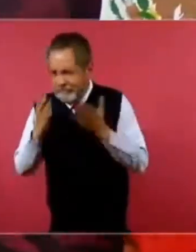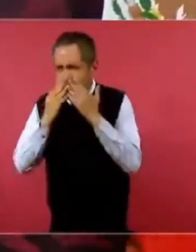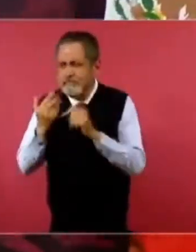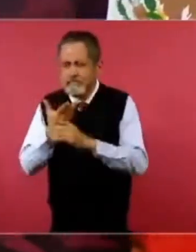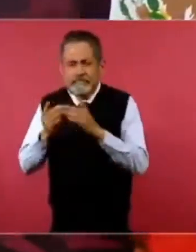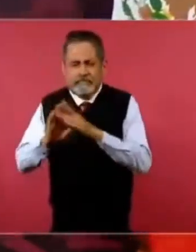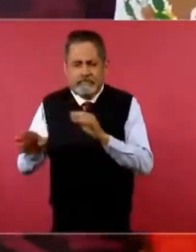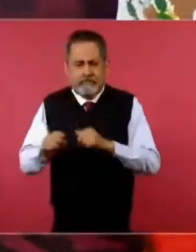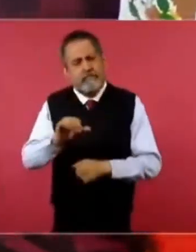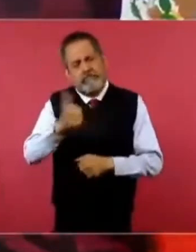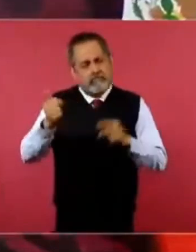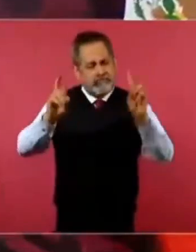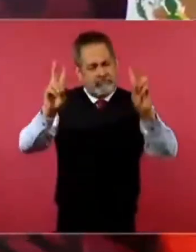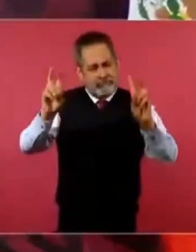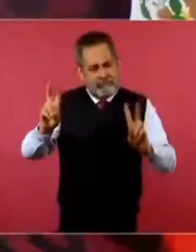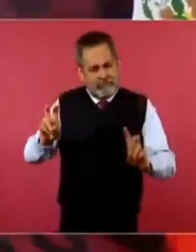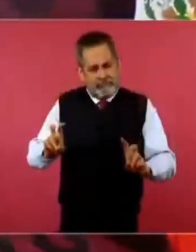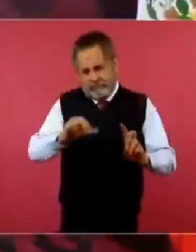temas.